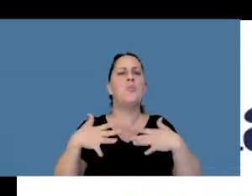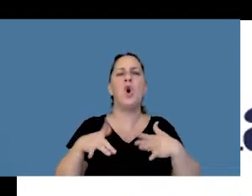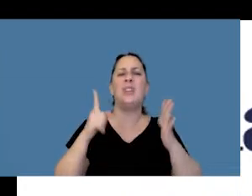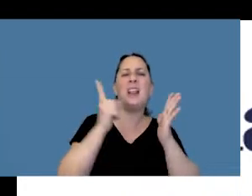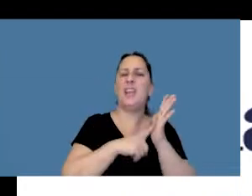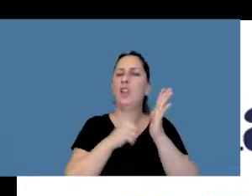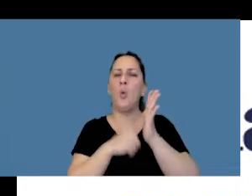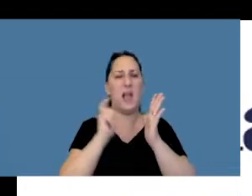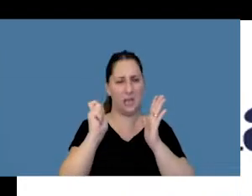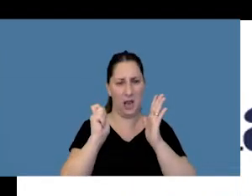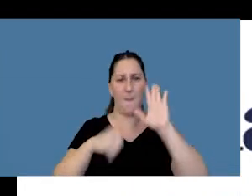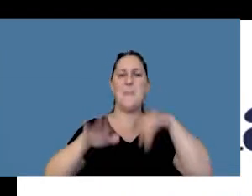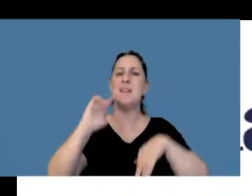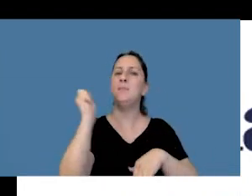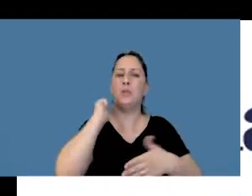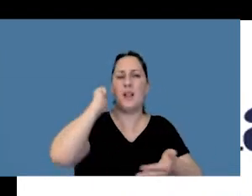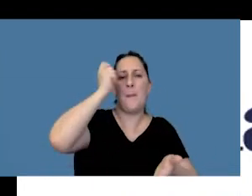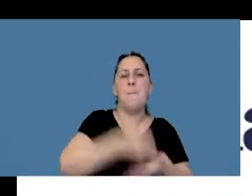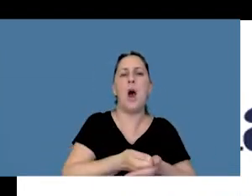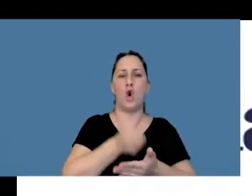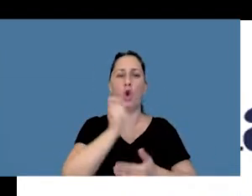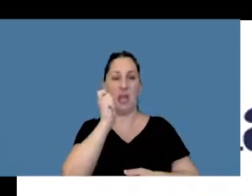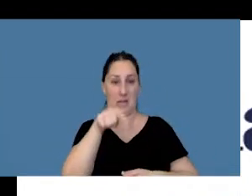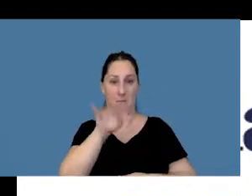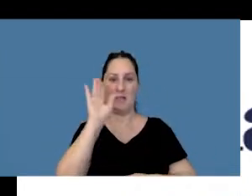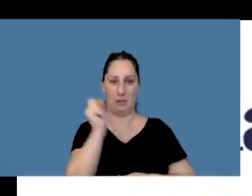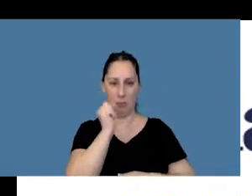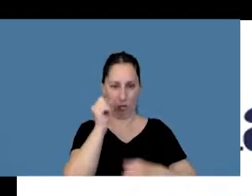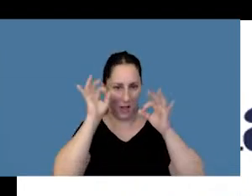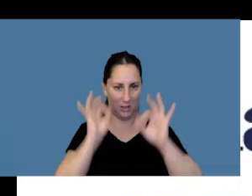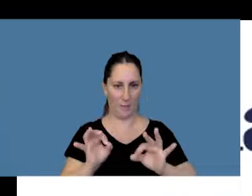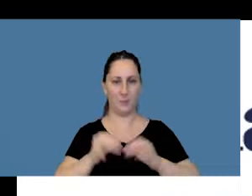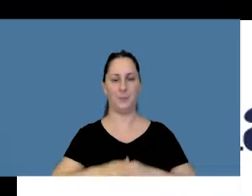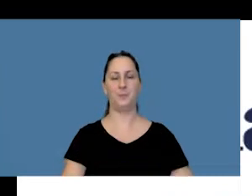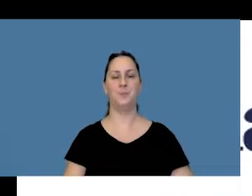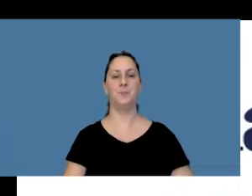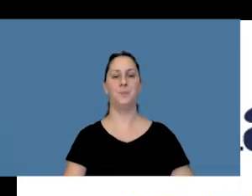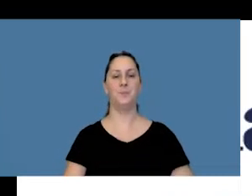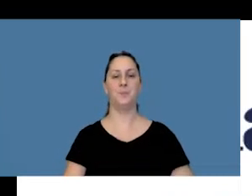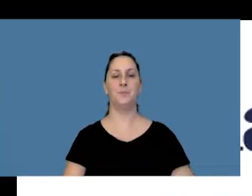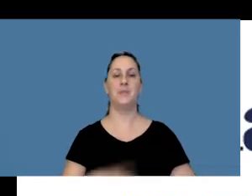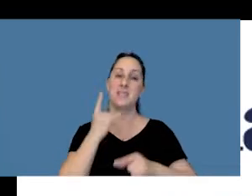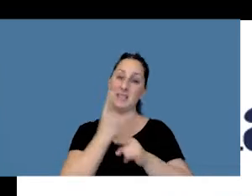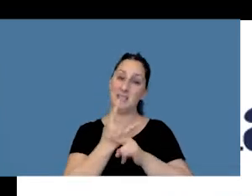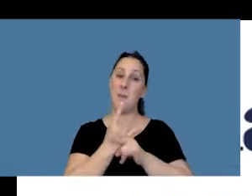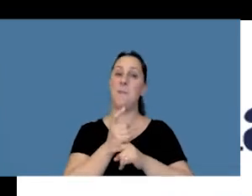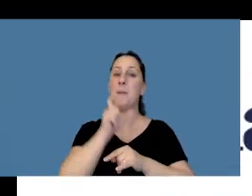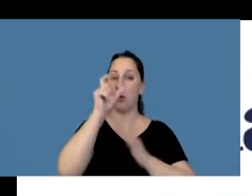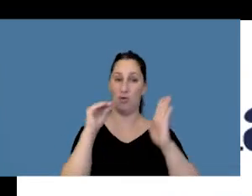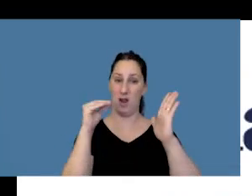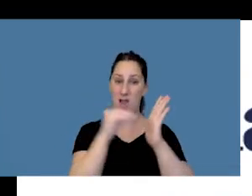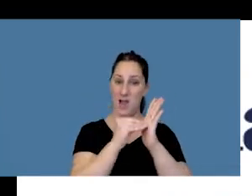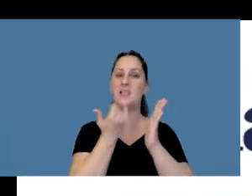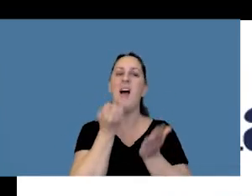titular, sino quién haya efectuado el pago, literalmente. Siempre que el sujeto no inscrito se encuentre